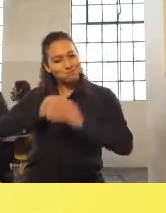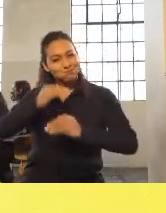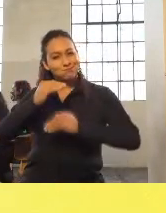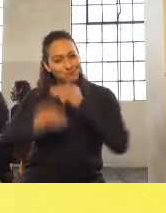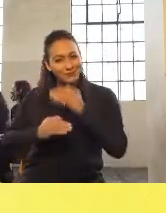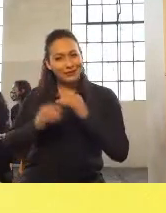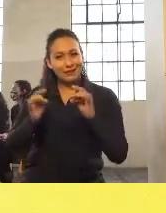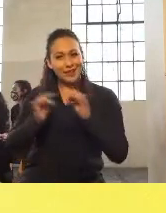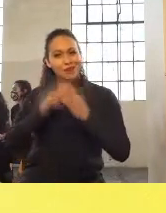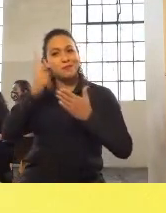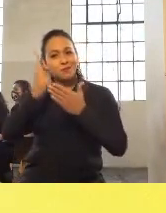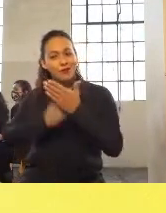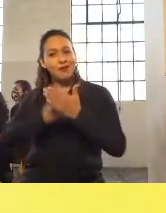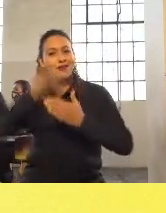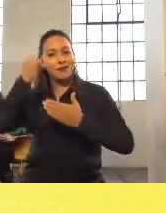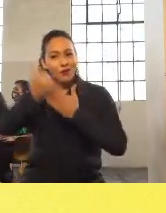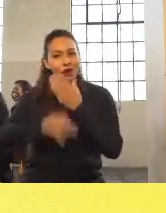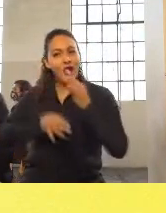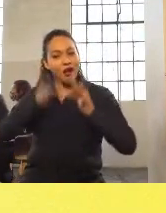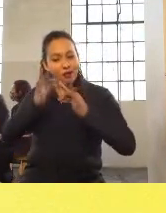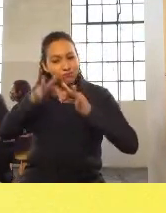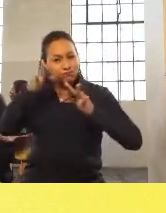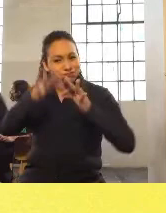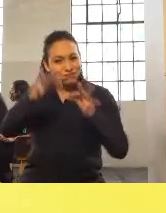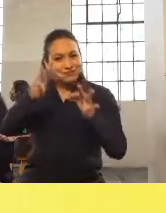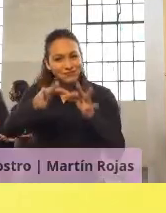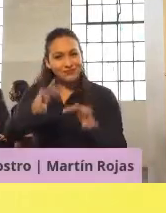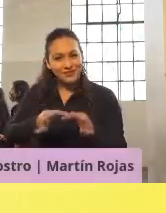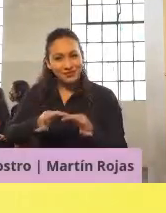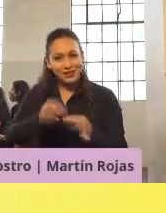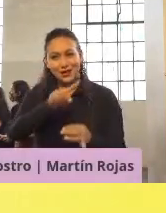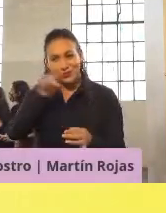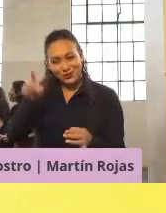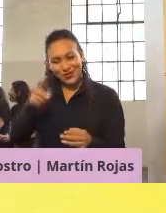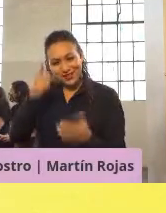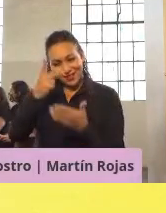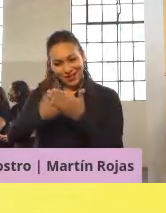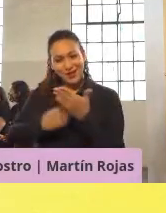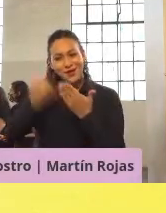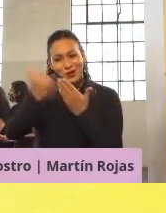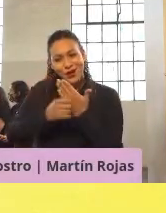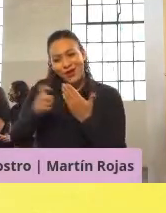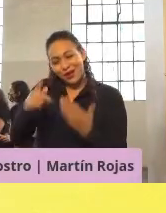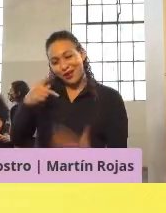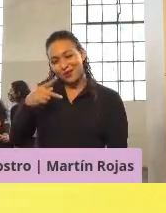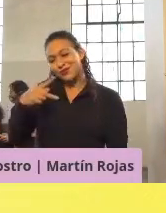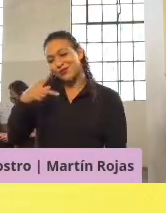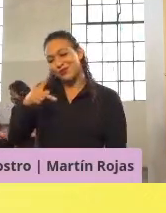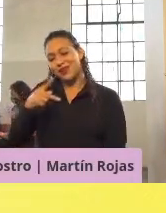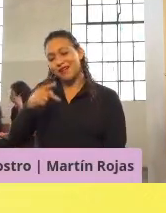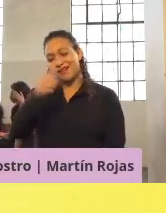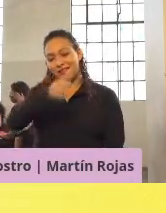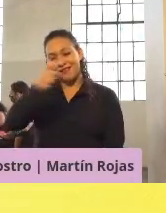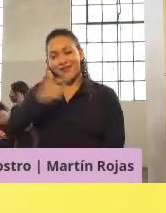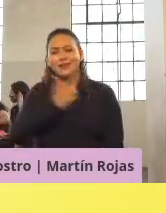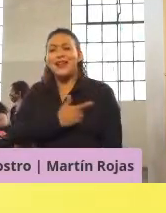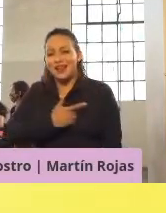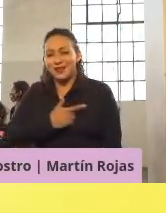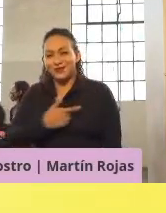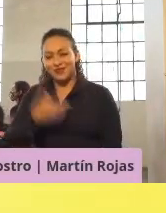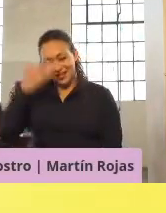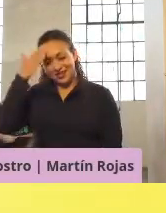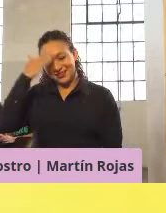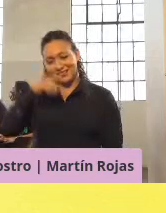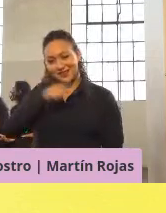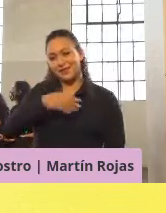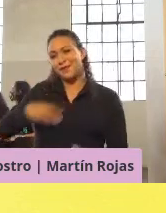sus propios proyectos, en que ya traen pues proyectos que les encantan y que les dan vida y que están haciendo, que han impactado mucho sus vidas. Ahora yo